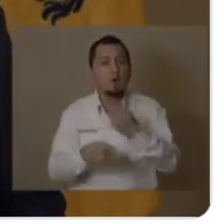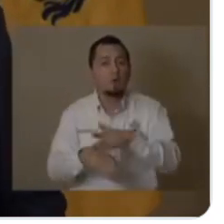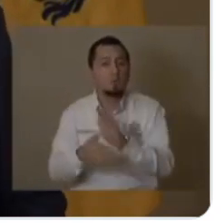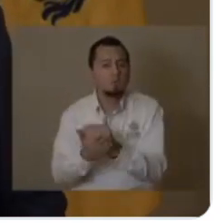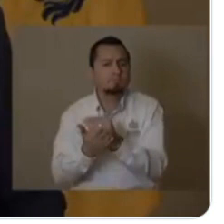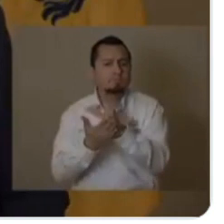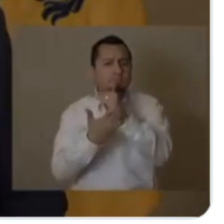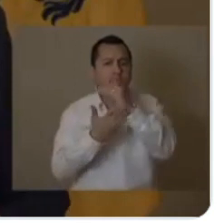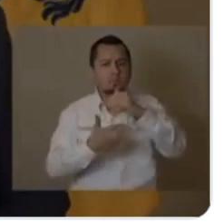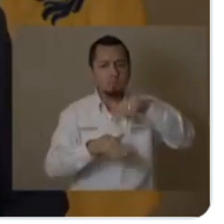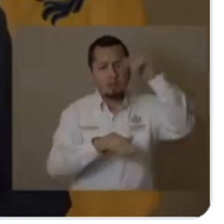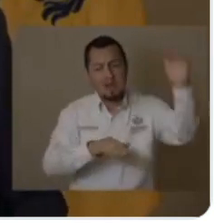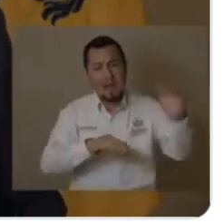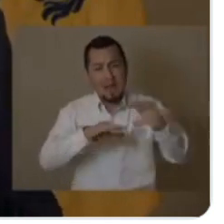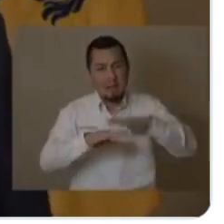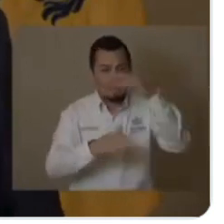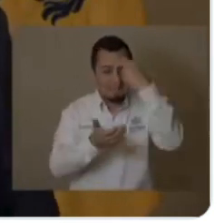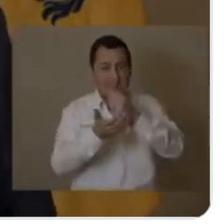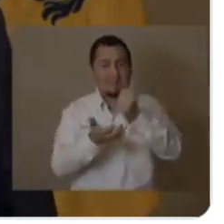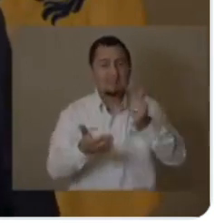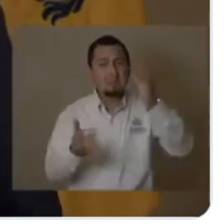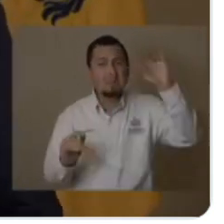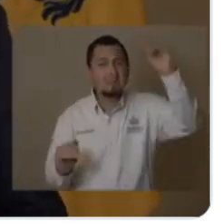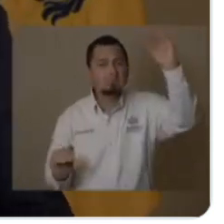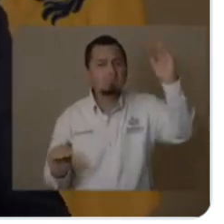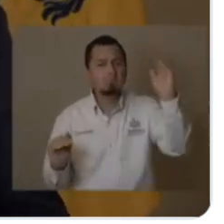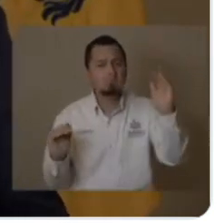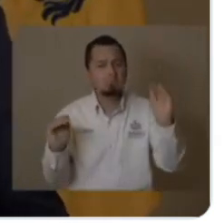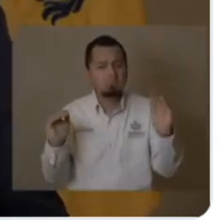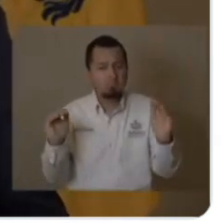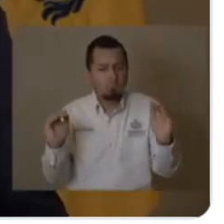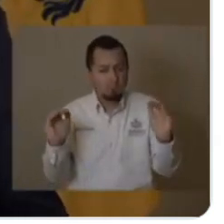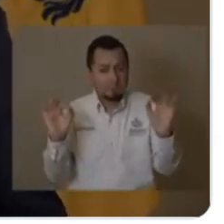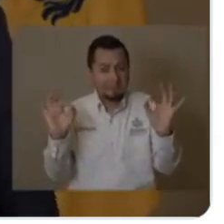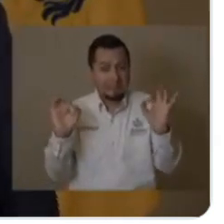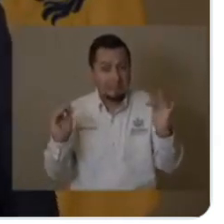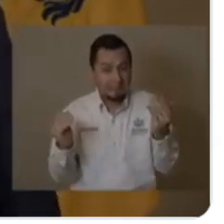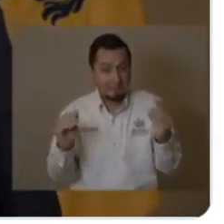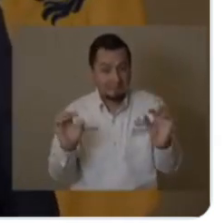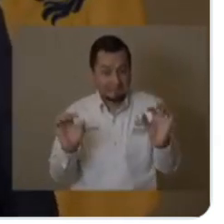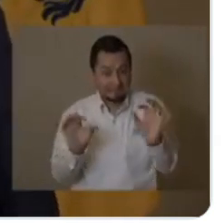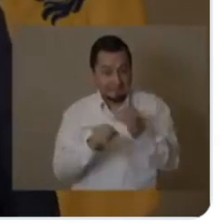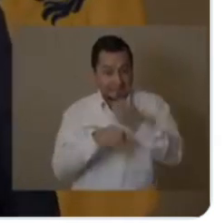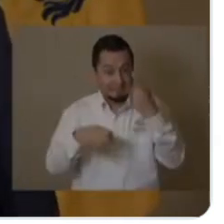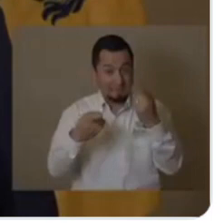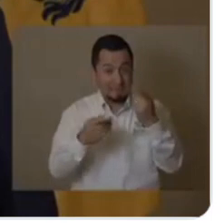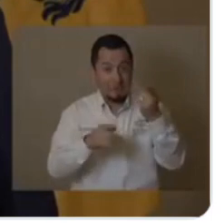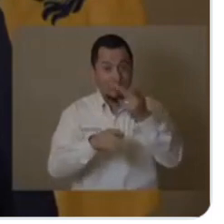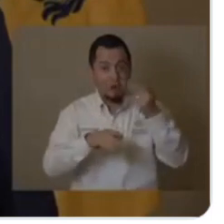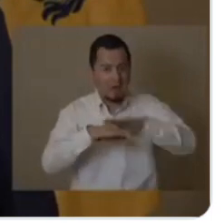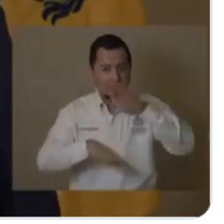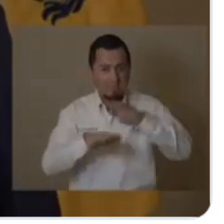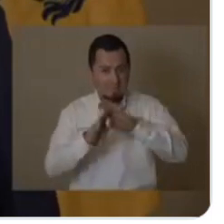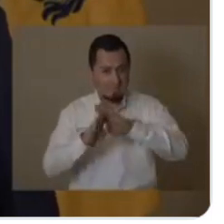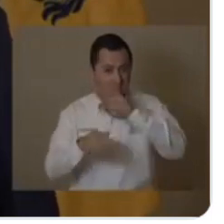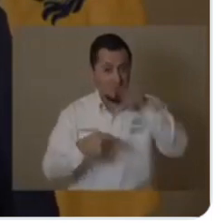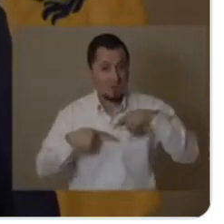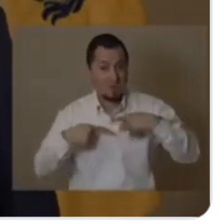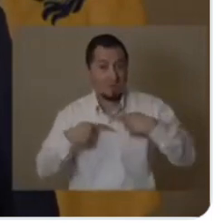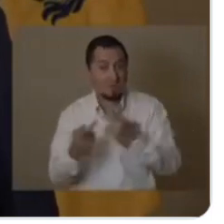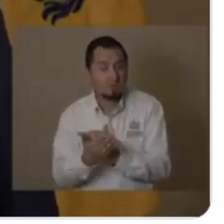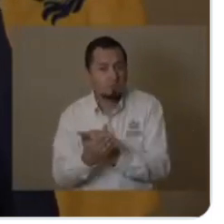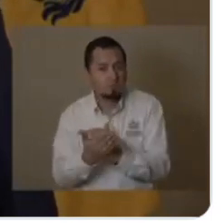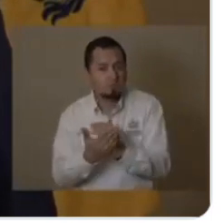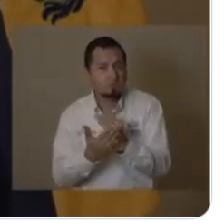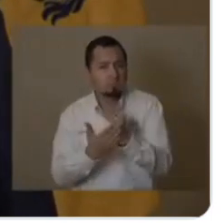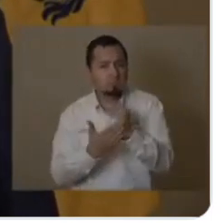se había tomado en el país ninguna medida de carácter preventivo. Diversos estados de la República optamos por tomar nuestras propias decisiones porque entendimos